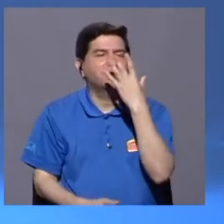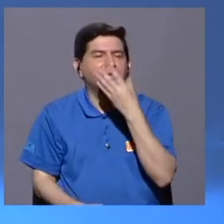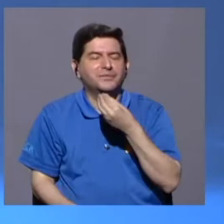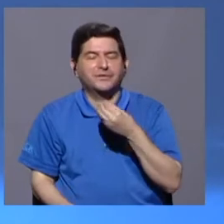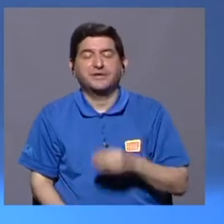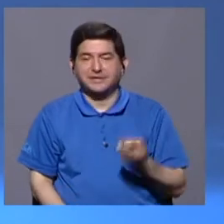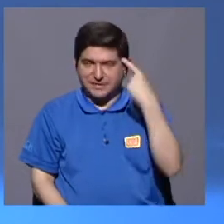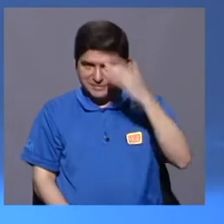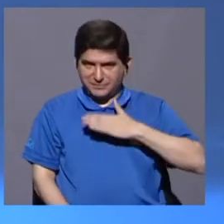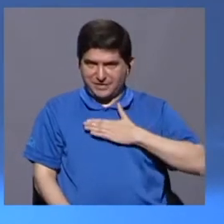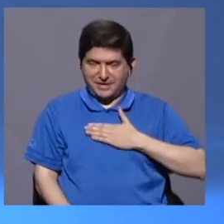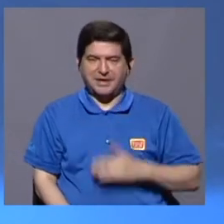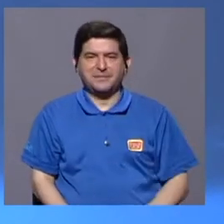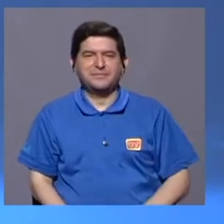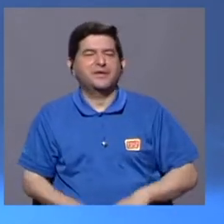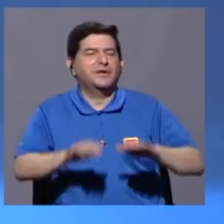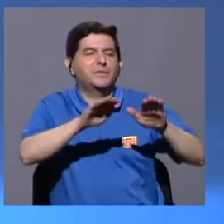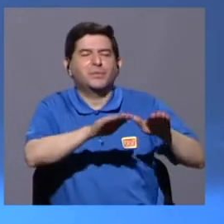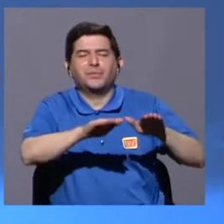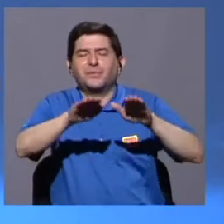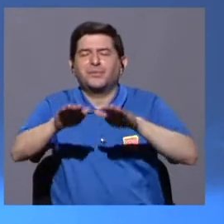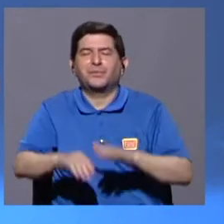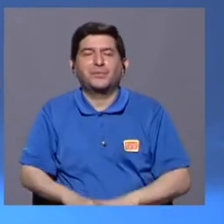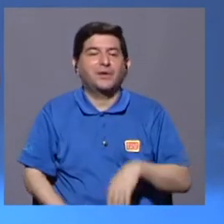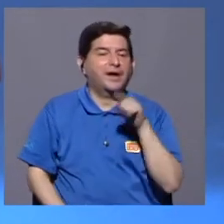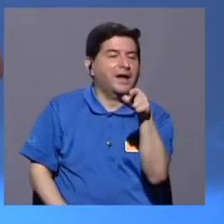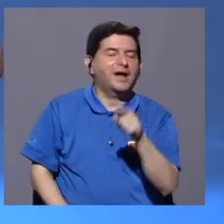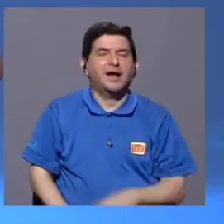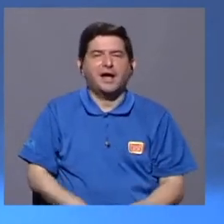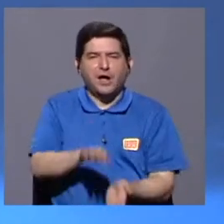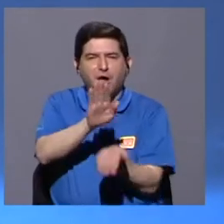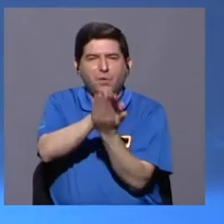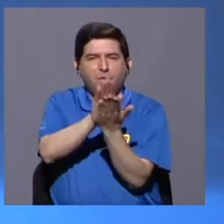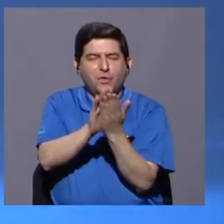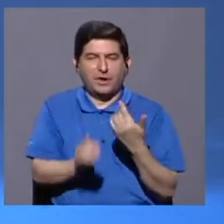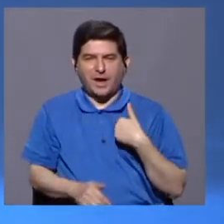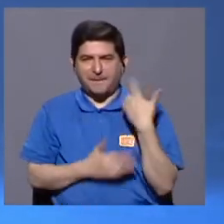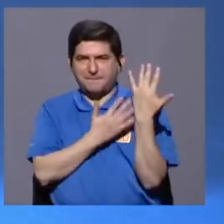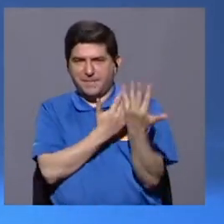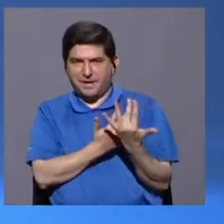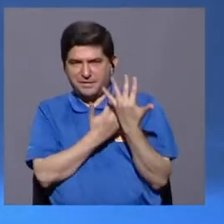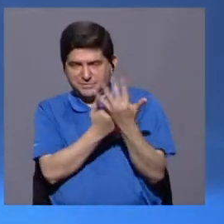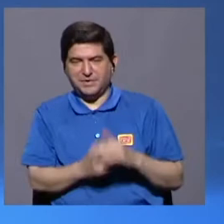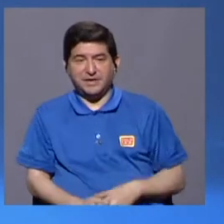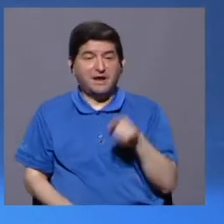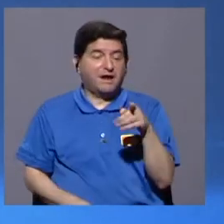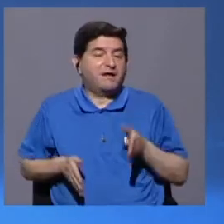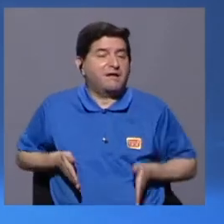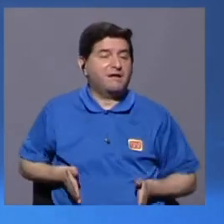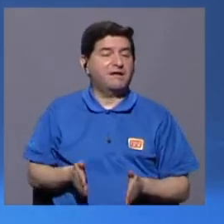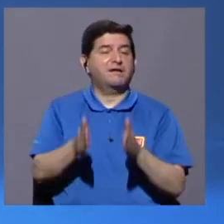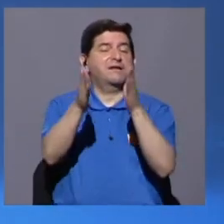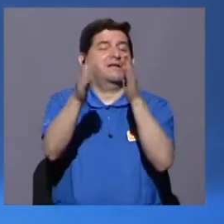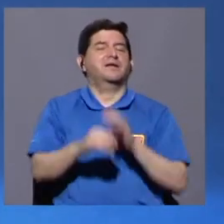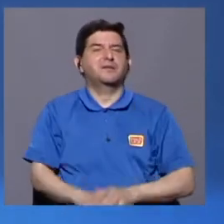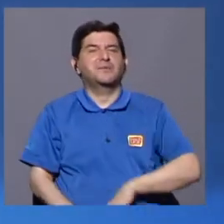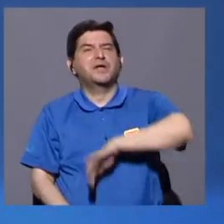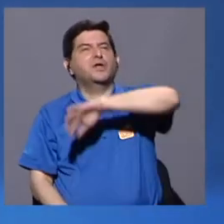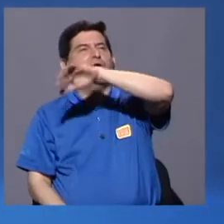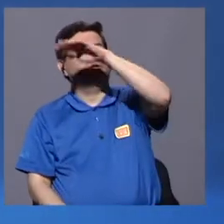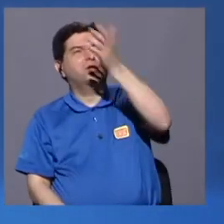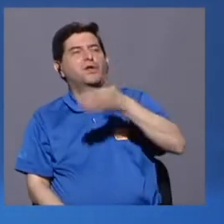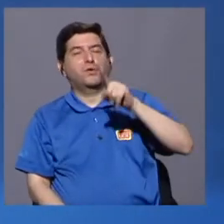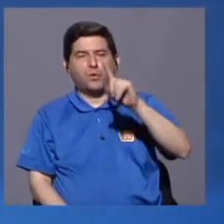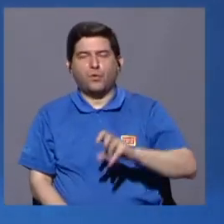mí. Allá en el remanso, hay un cocodrilo que me está acechando. Allá en el camino, en el cerro, hay